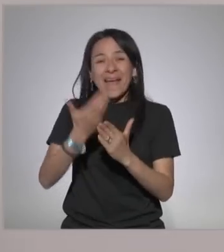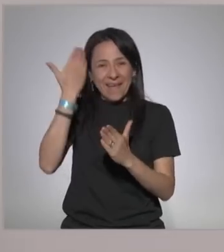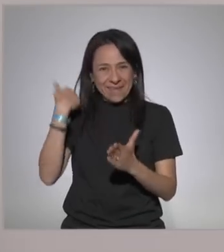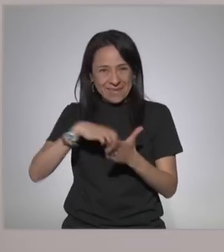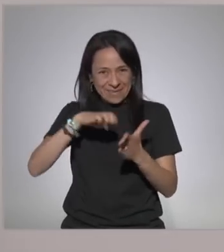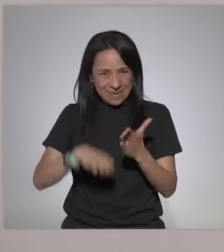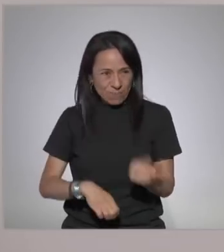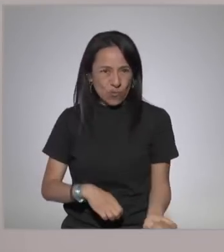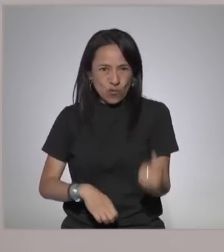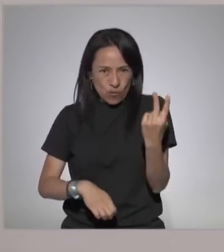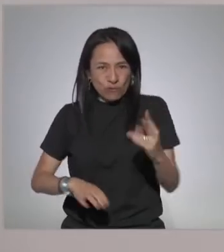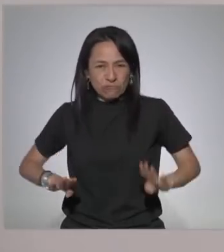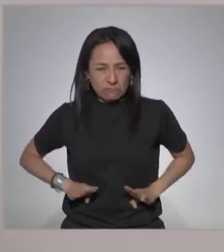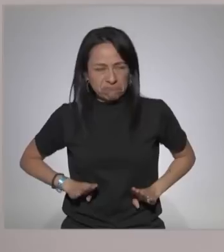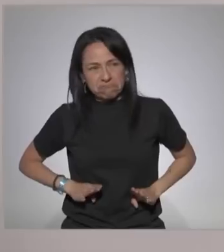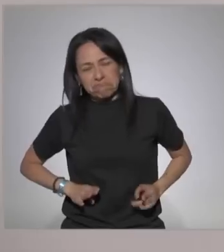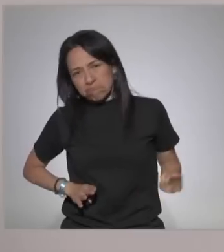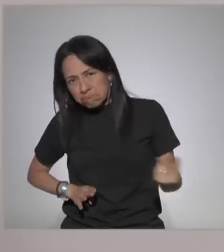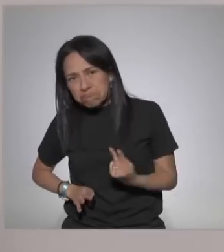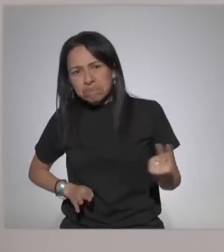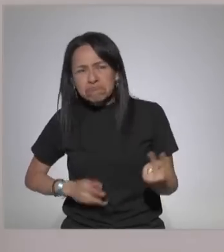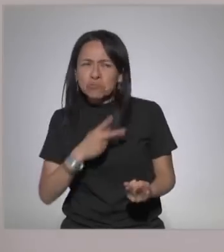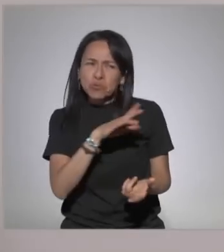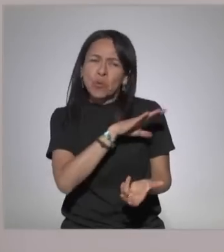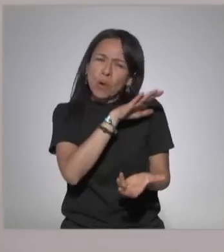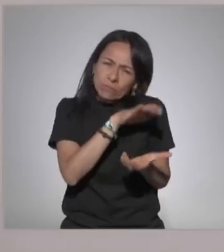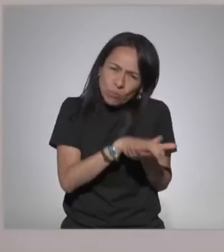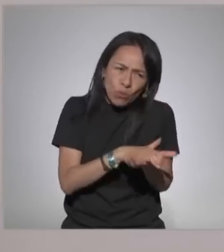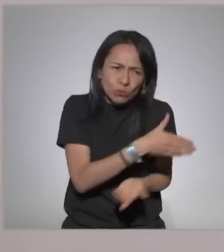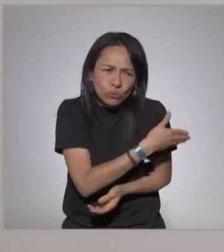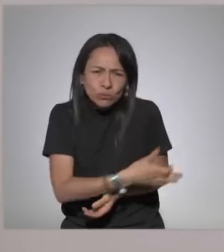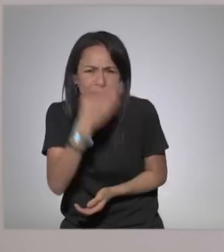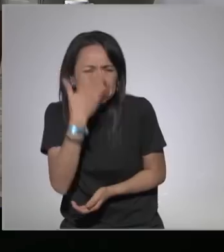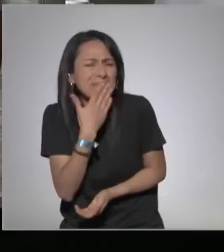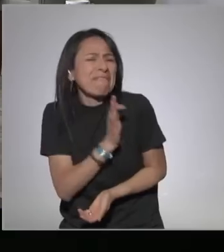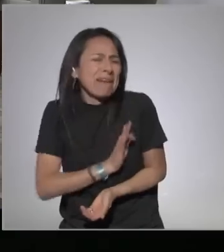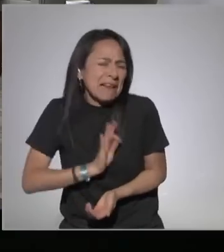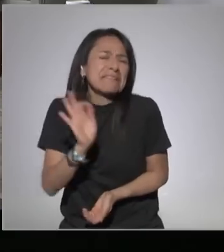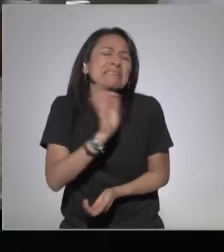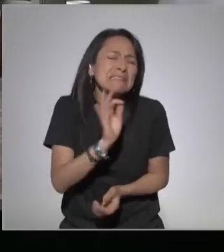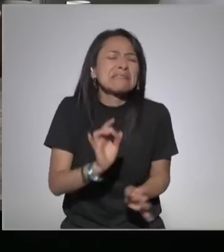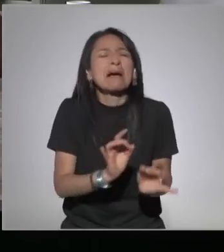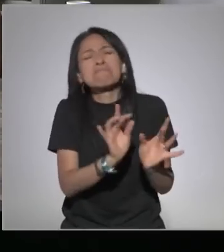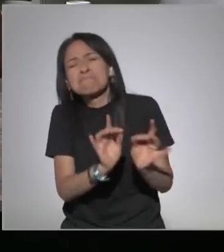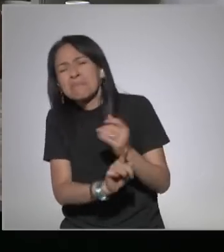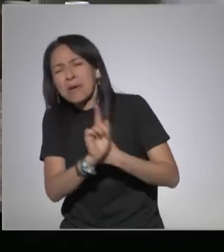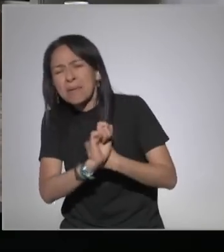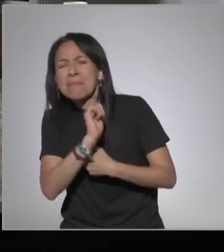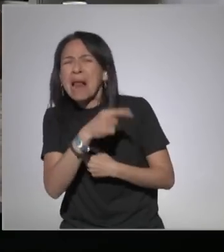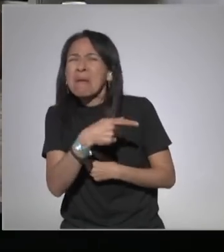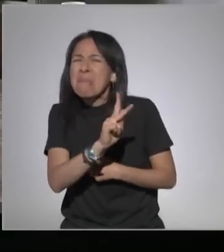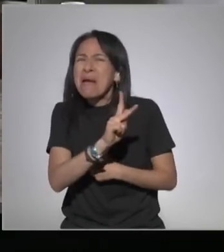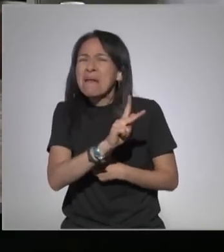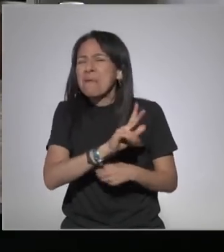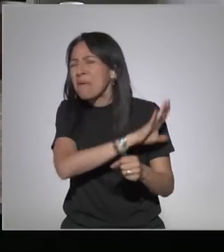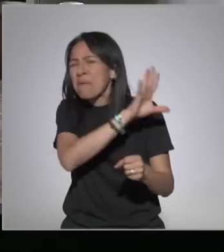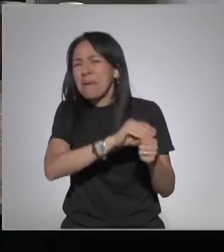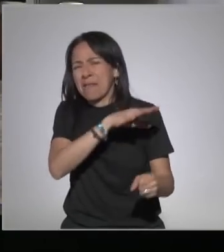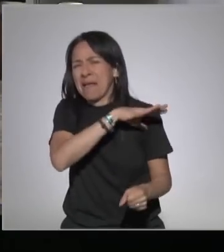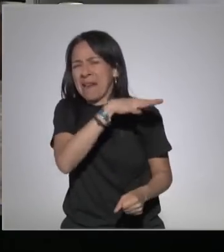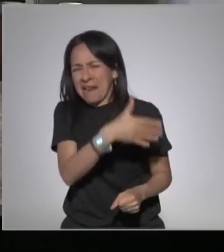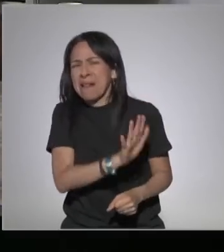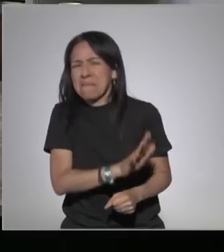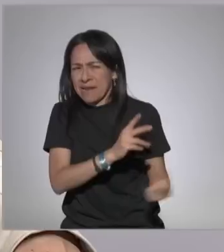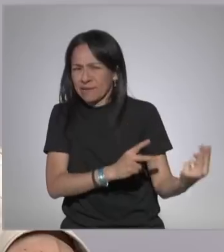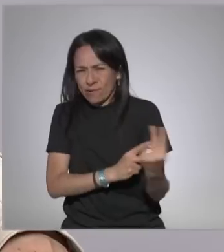vivió un matrimonio feliz, ¿no? Con sus asegúnes seguramente, pero en términos generales, una relación de pareja buena. Sin embargo, me gustaría